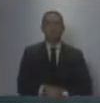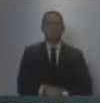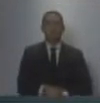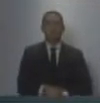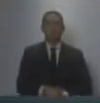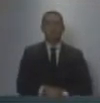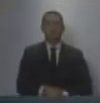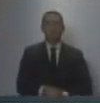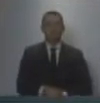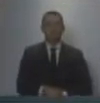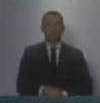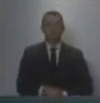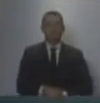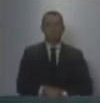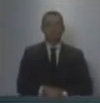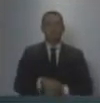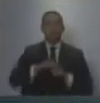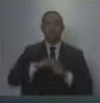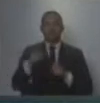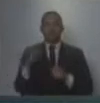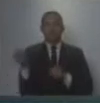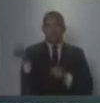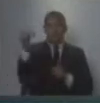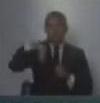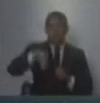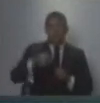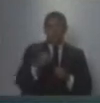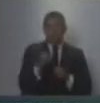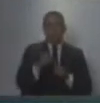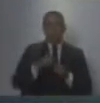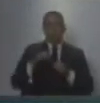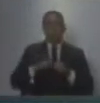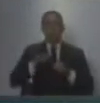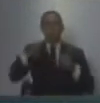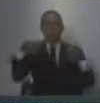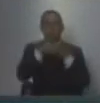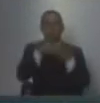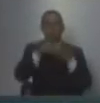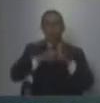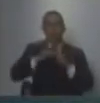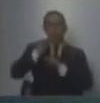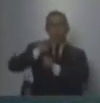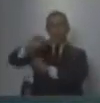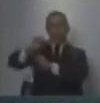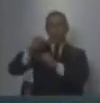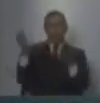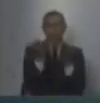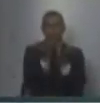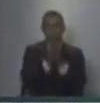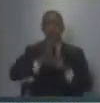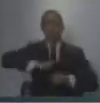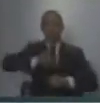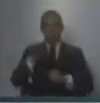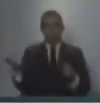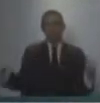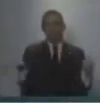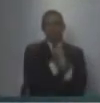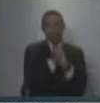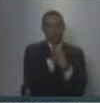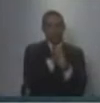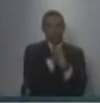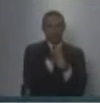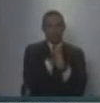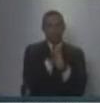Adicionalmente, a través del Comando de Protección Escolar, logramos frustrar delitos en los circuitos de